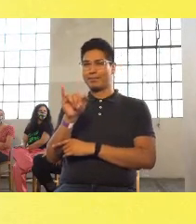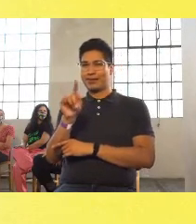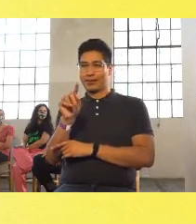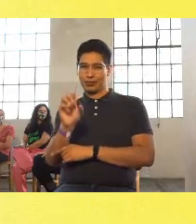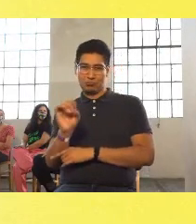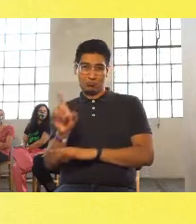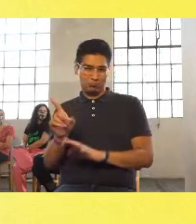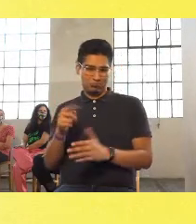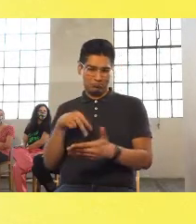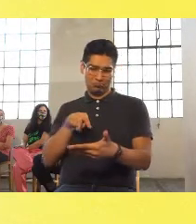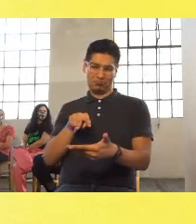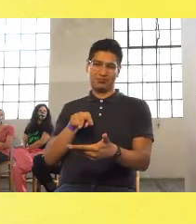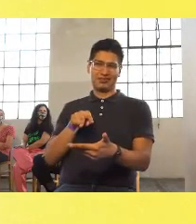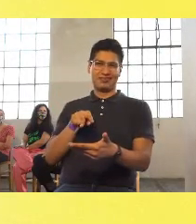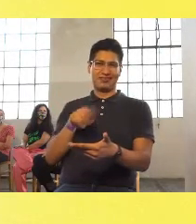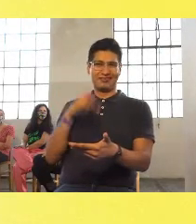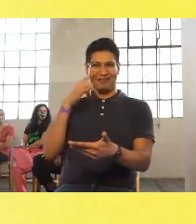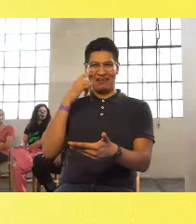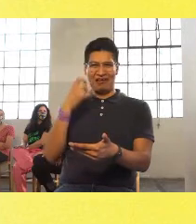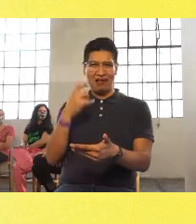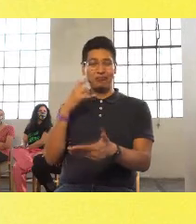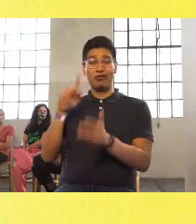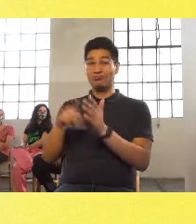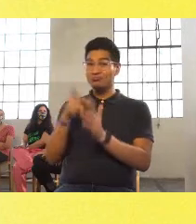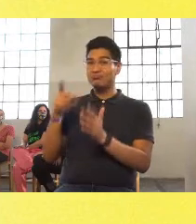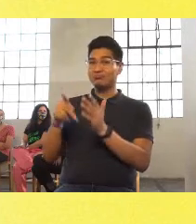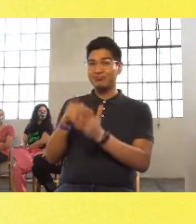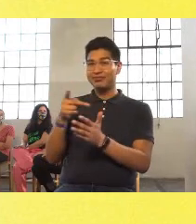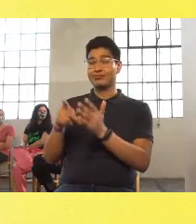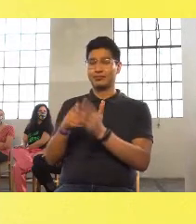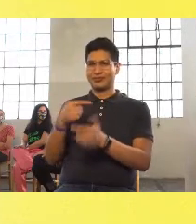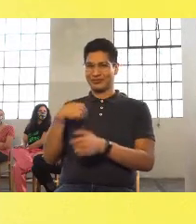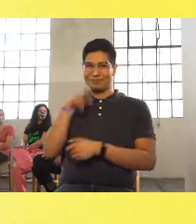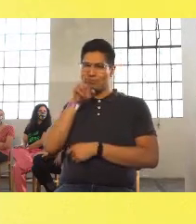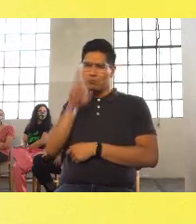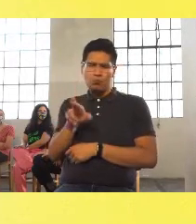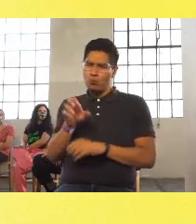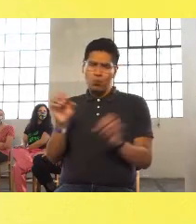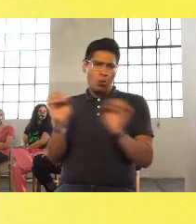seguía, y dije, esto es una pieza, o